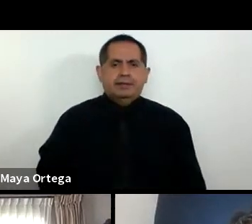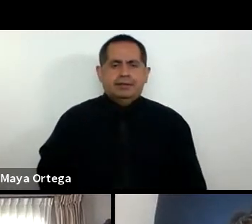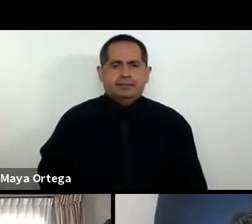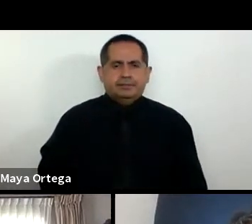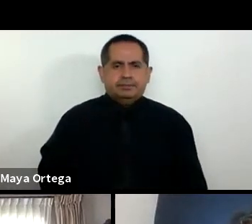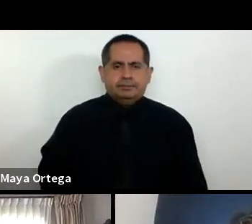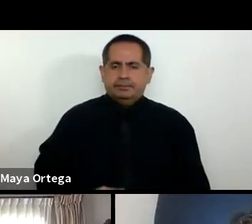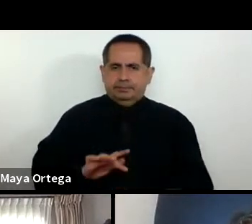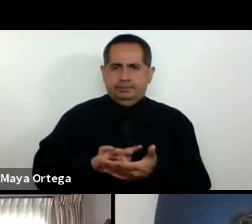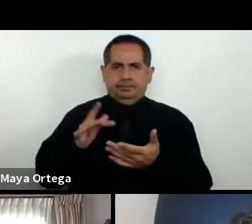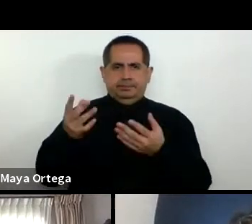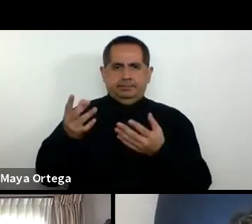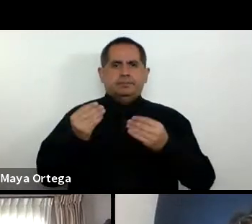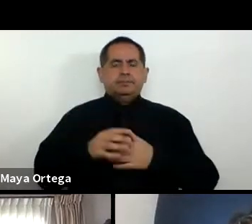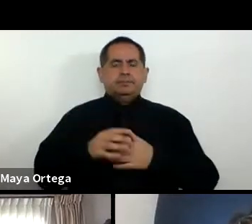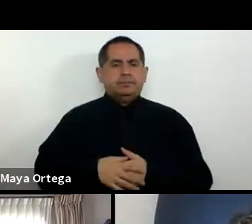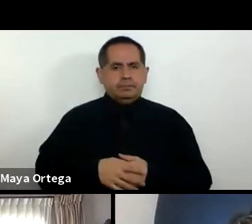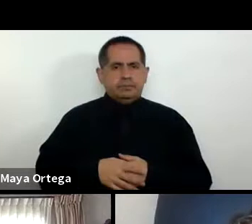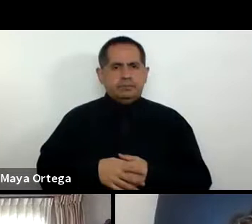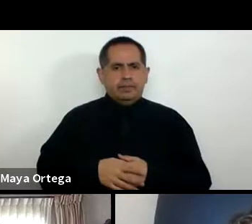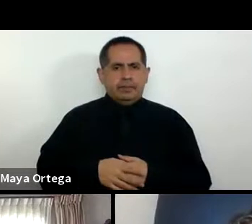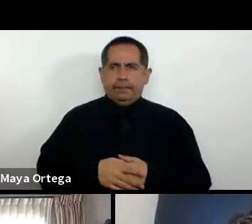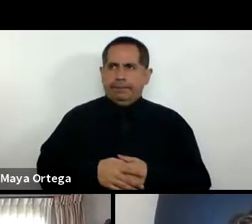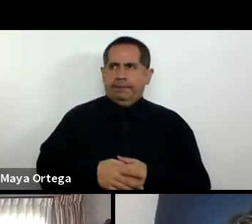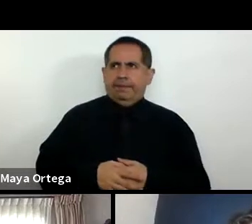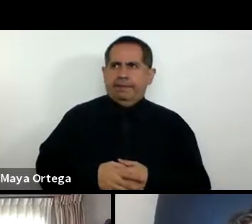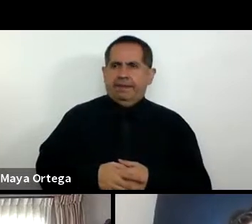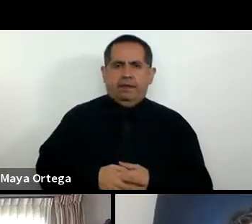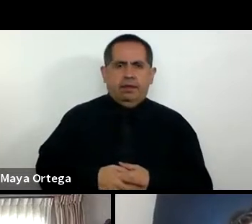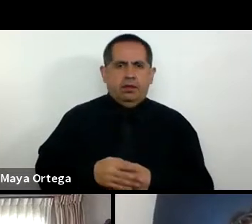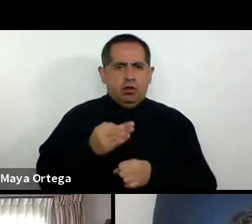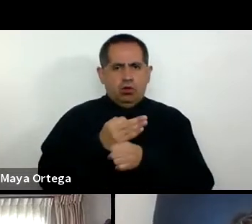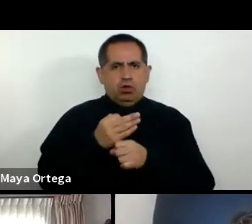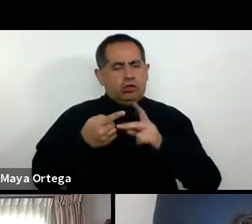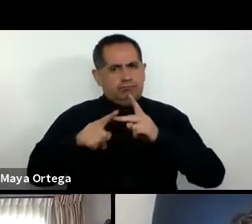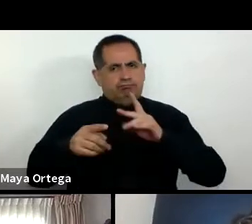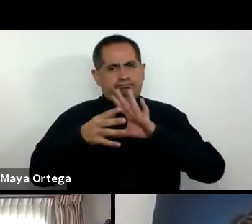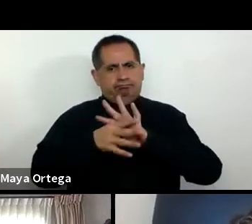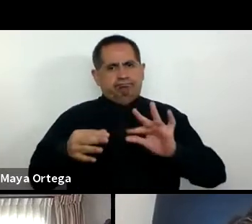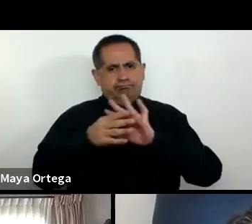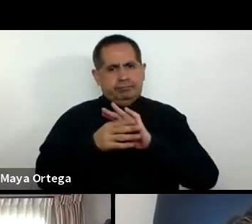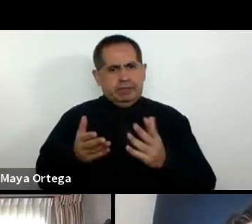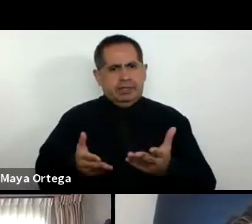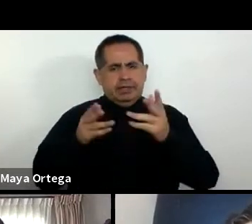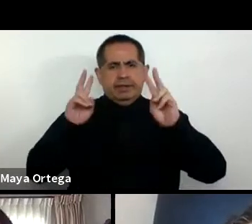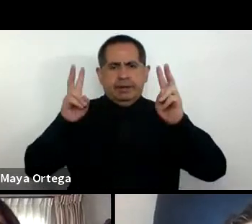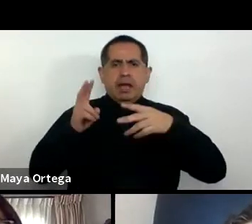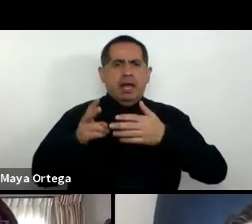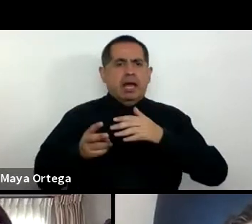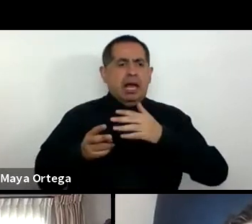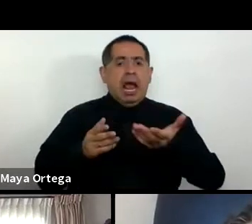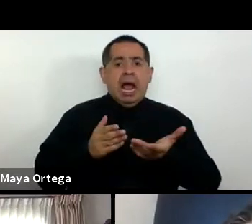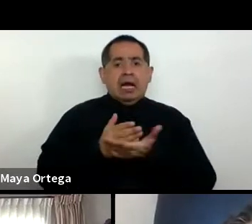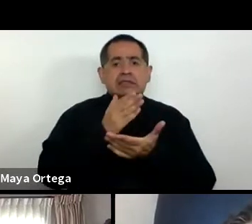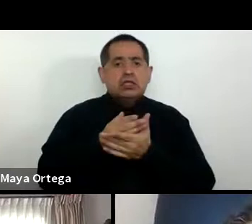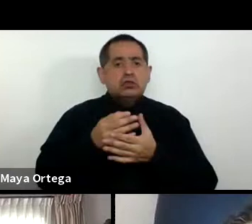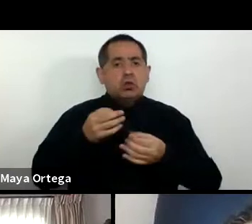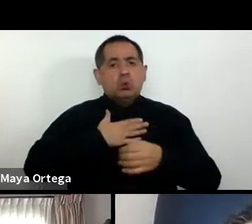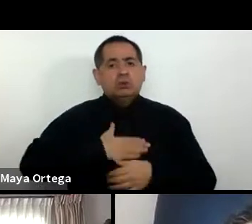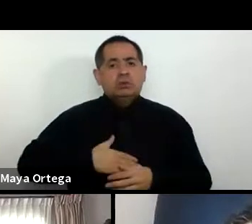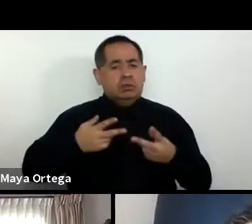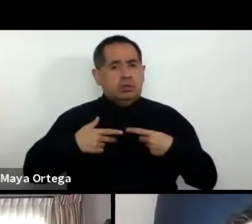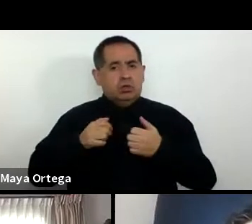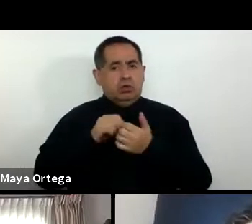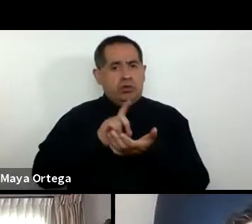Muchas gracias. Daré a continuación inicio a la mesa Acceso a la Justicia de las Personas con Discapacidad